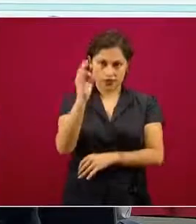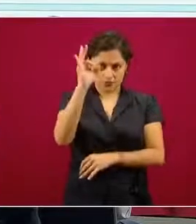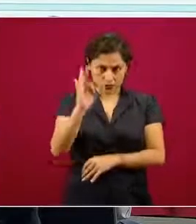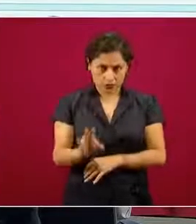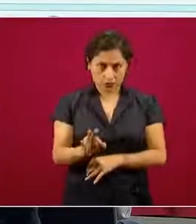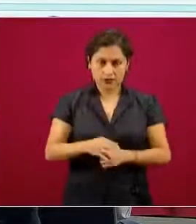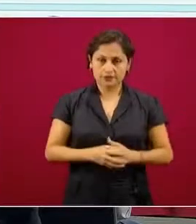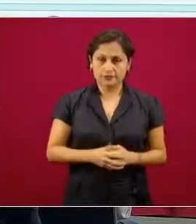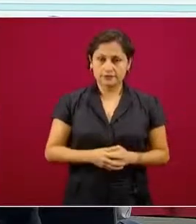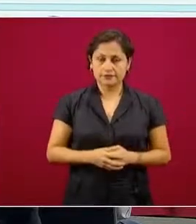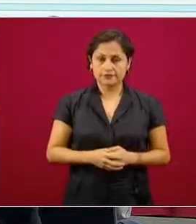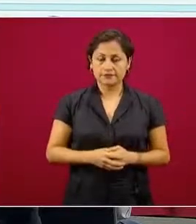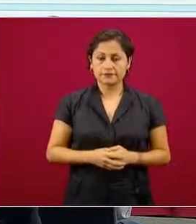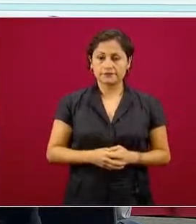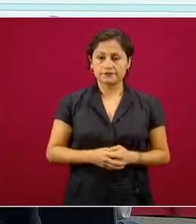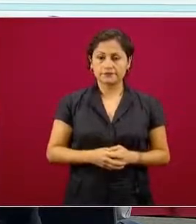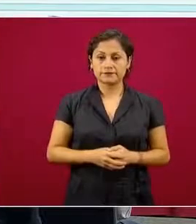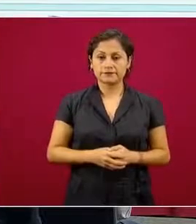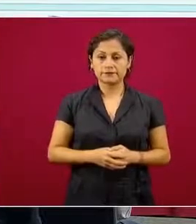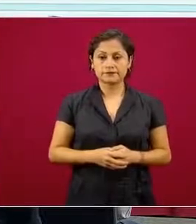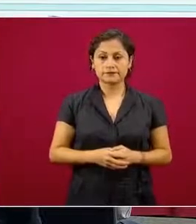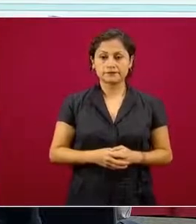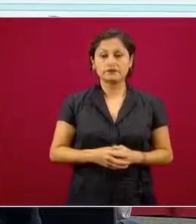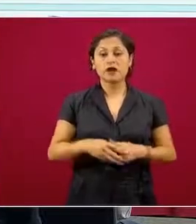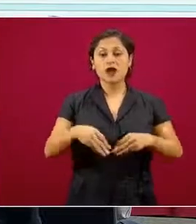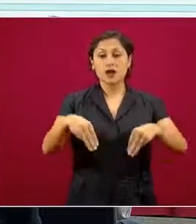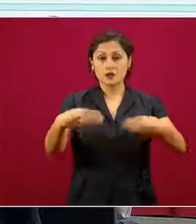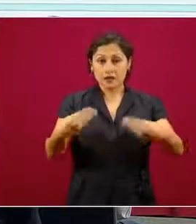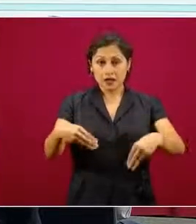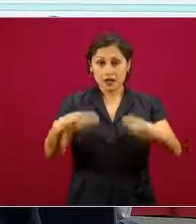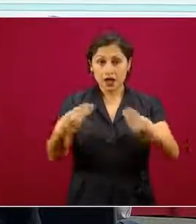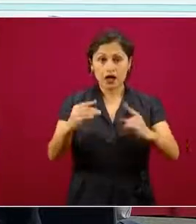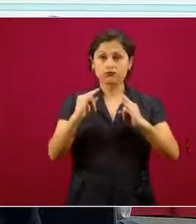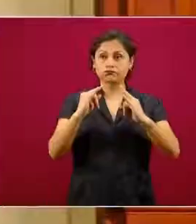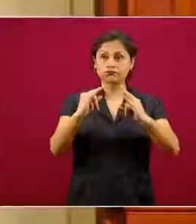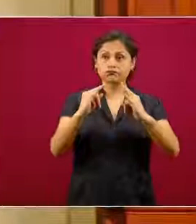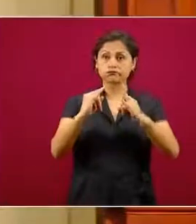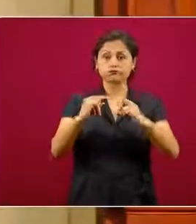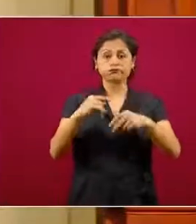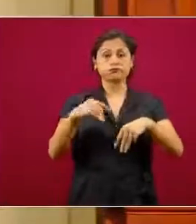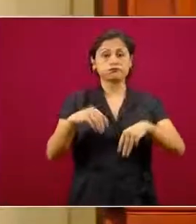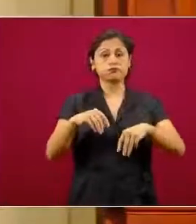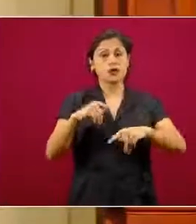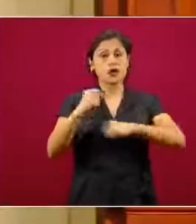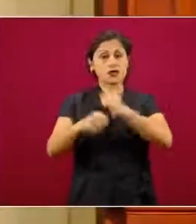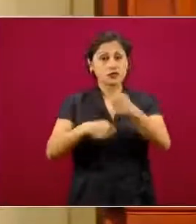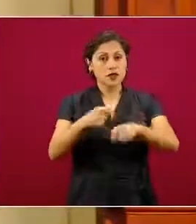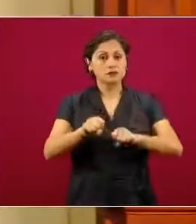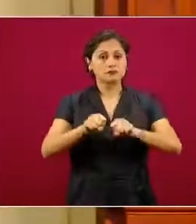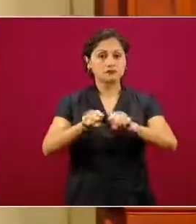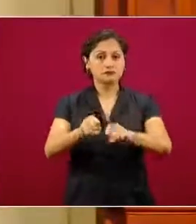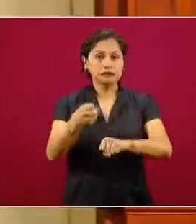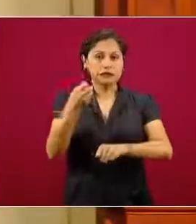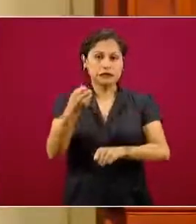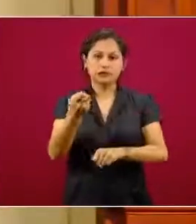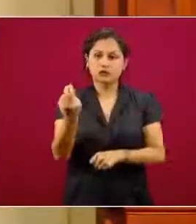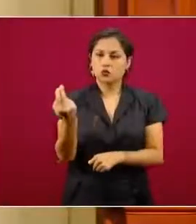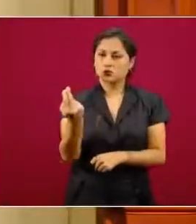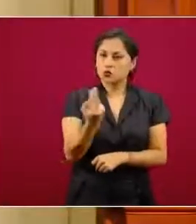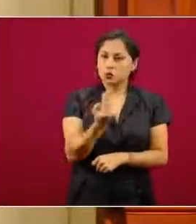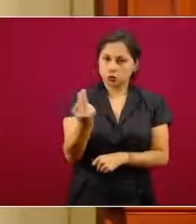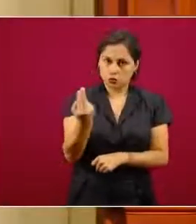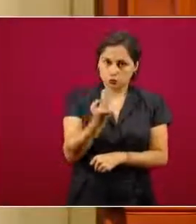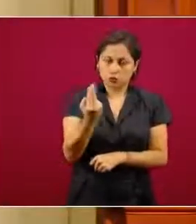de actividad. Los mercados, supermercados, siempre lo hemos comentado, son actividades esenciales porque las personas